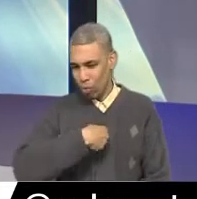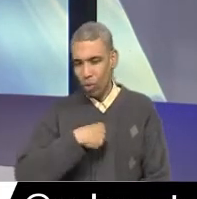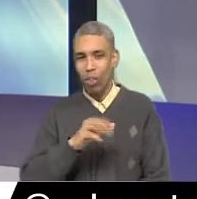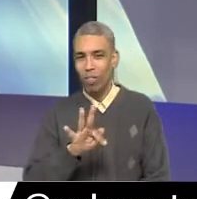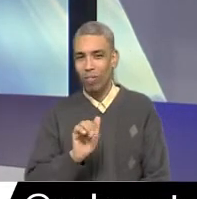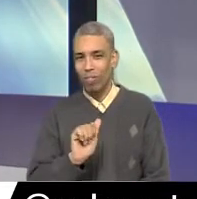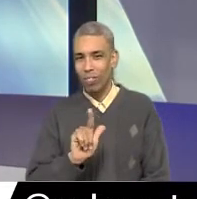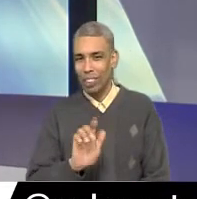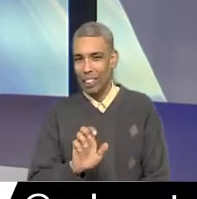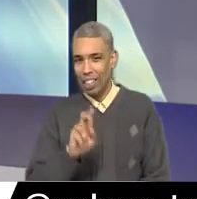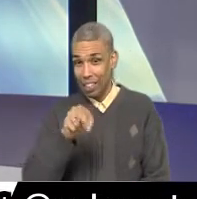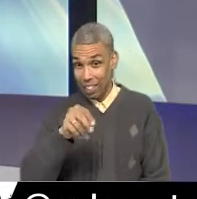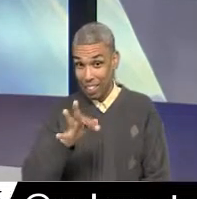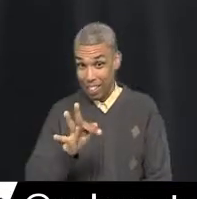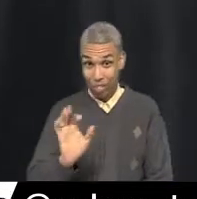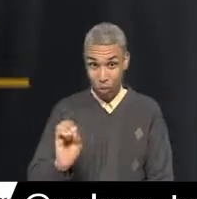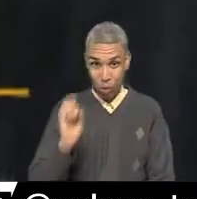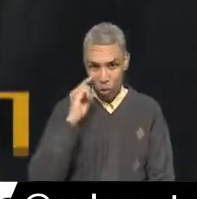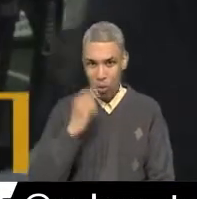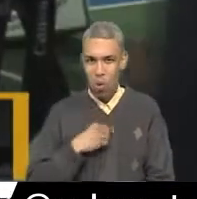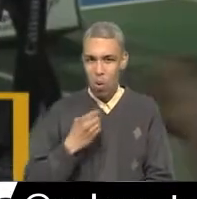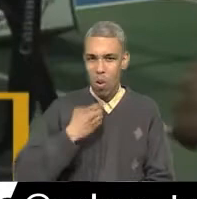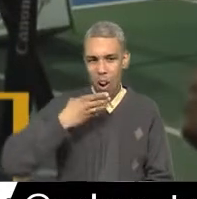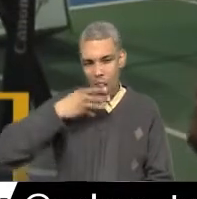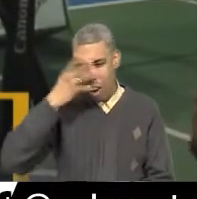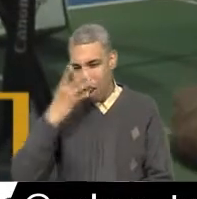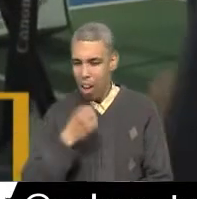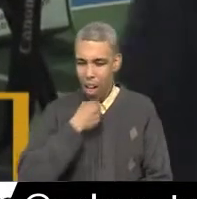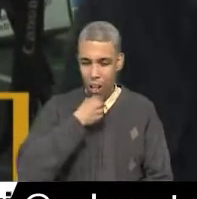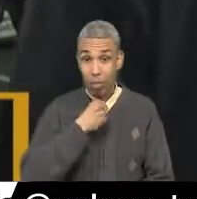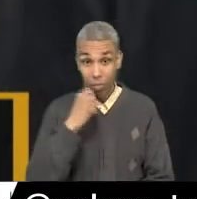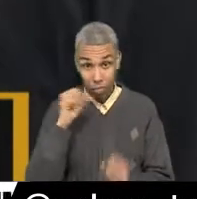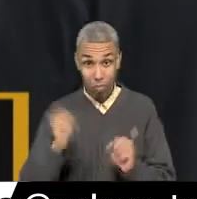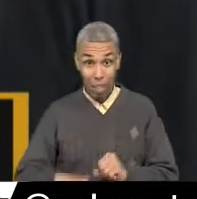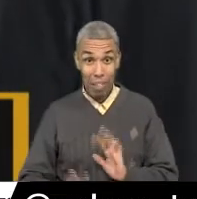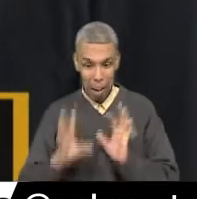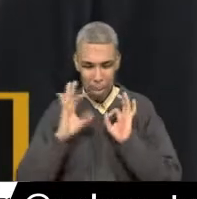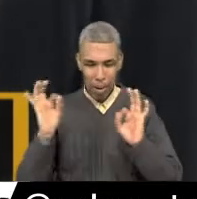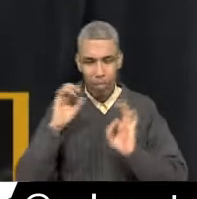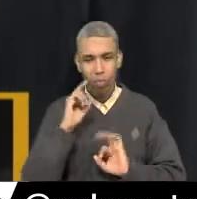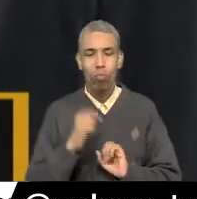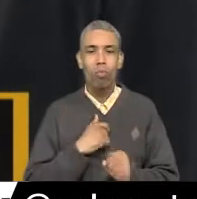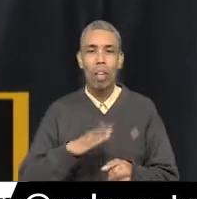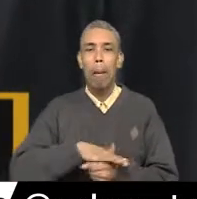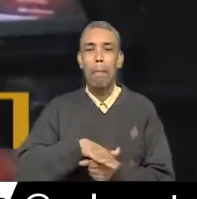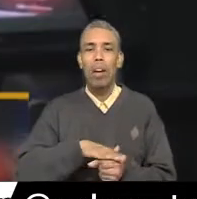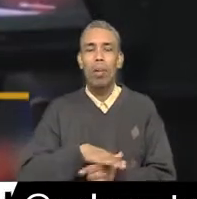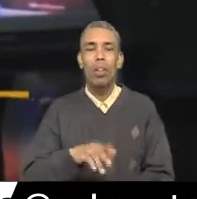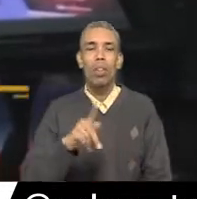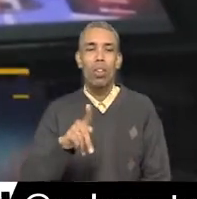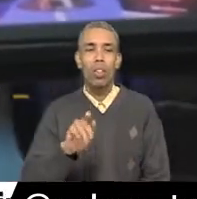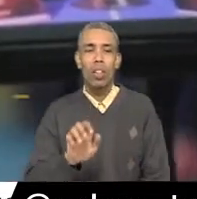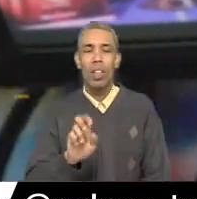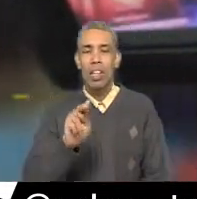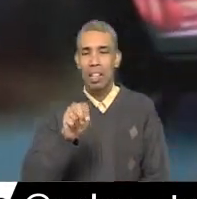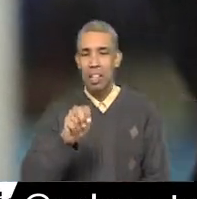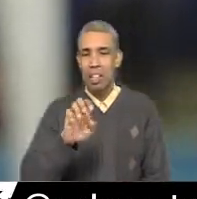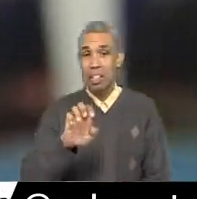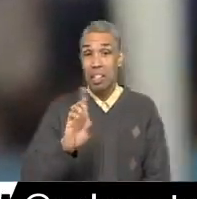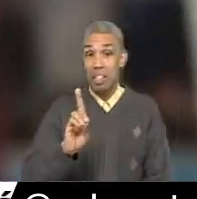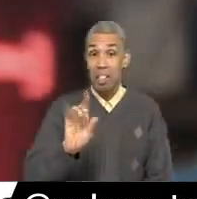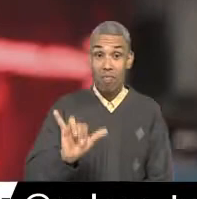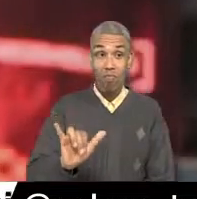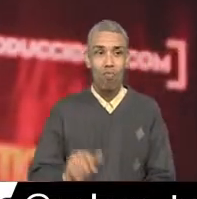de octubre. El reality show Yo Tengo Talento llegó al barrio Kennedy. Los barranqueños que nacieron con el don de